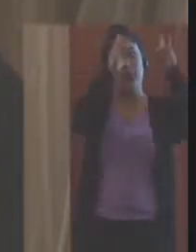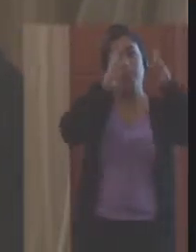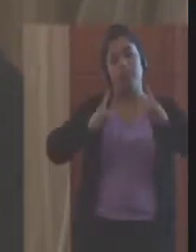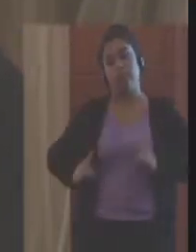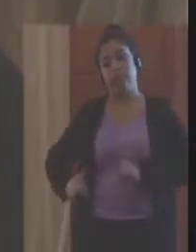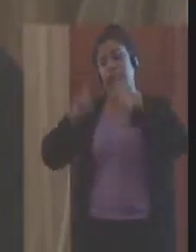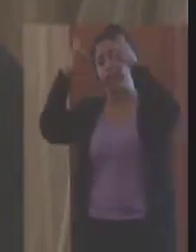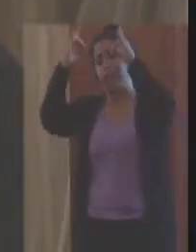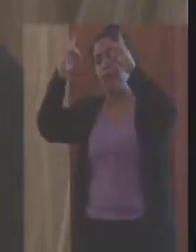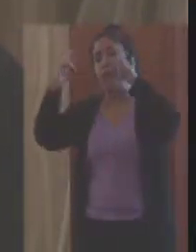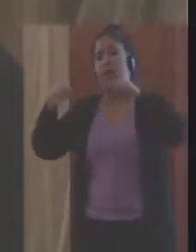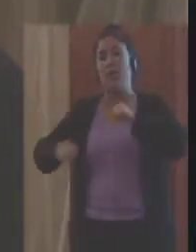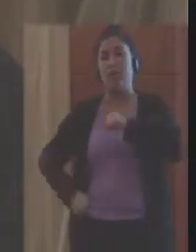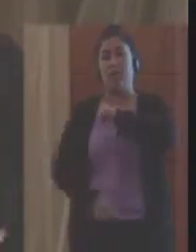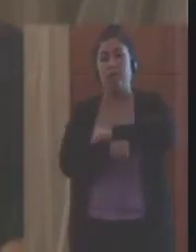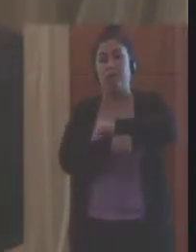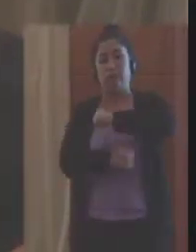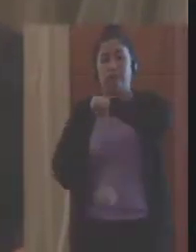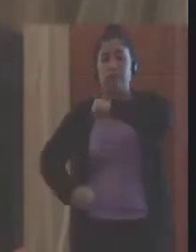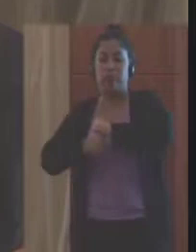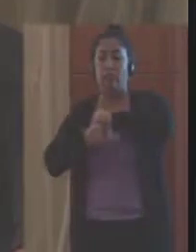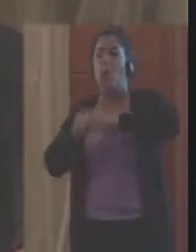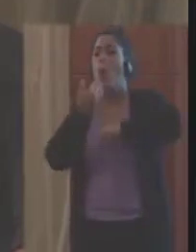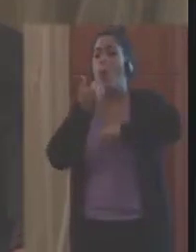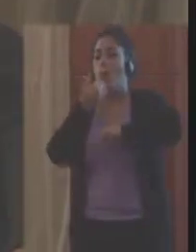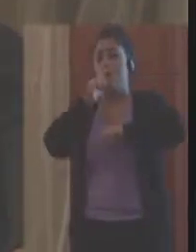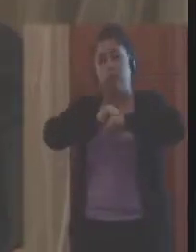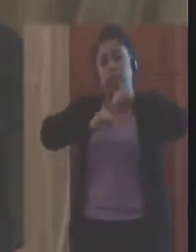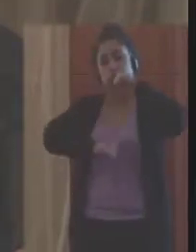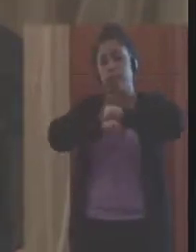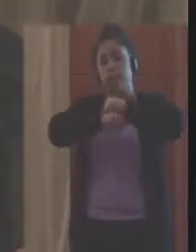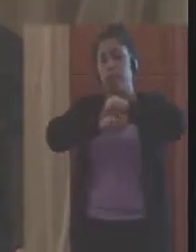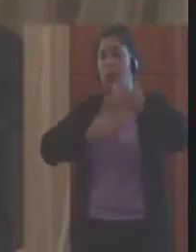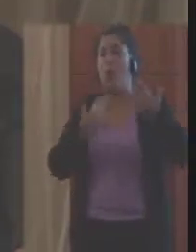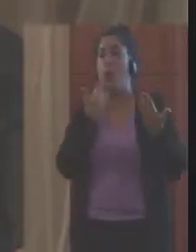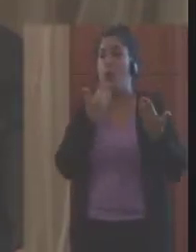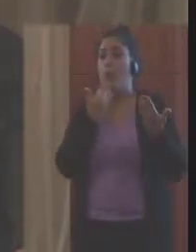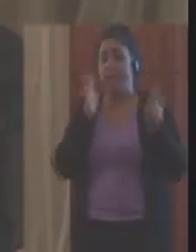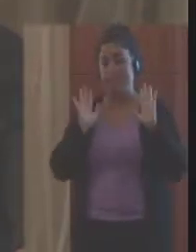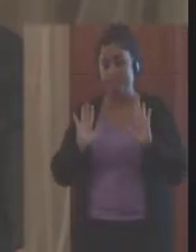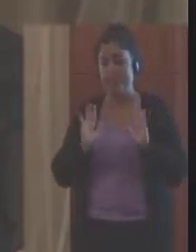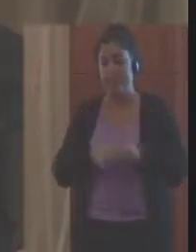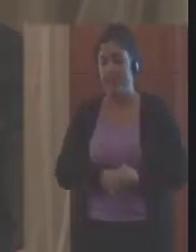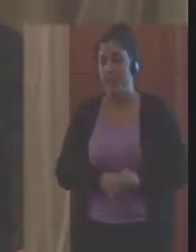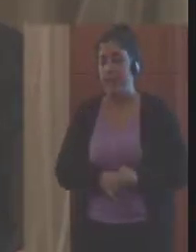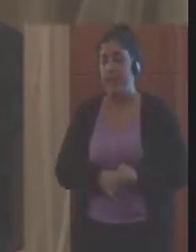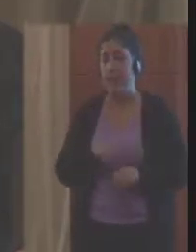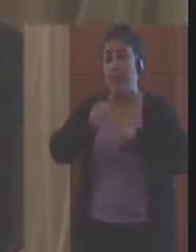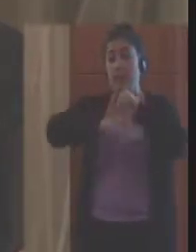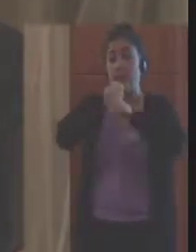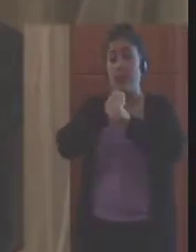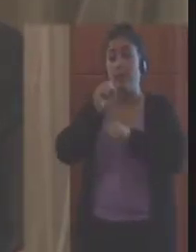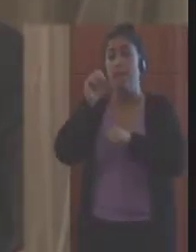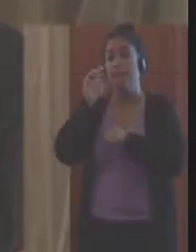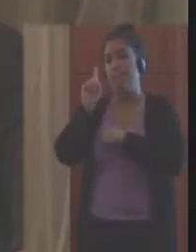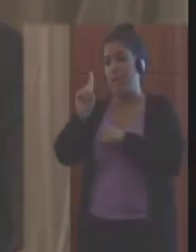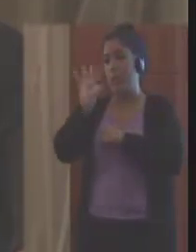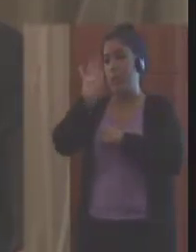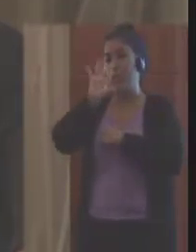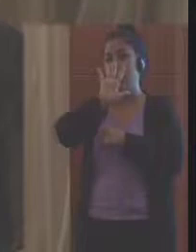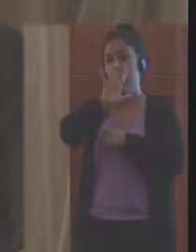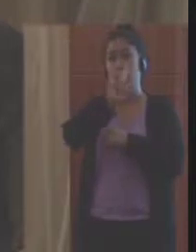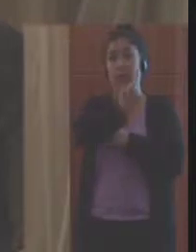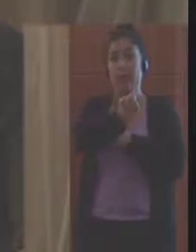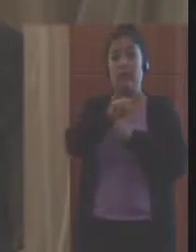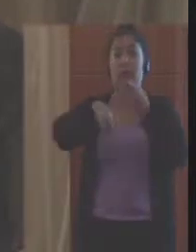in de it. acero y concreto. However, when we had Sin embargo, after 1951, we had después de another major 1951, hurricane tuvimos